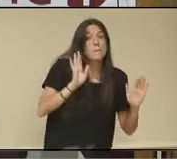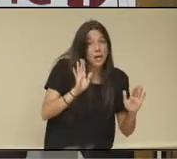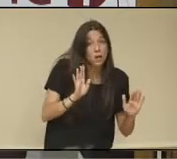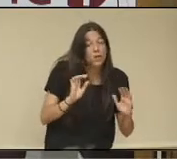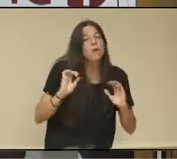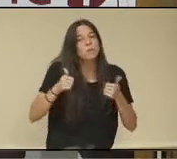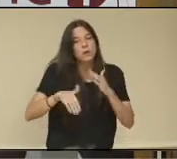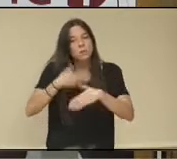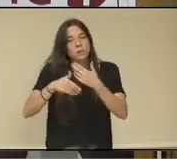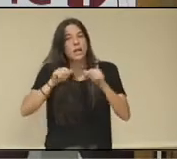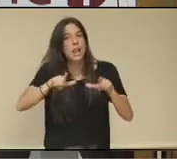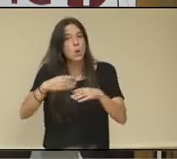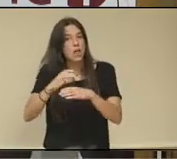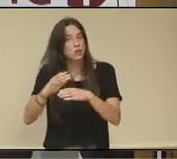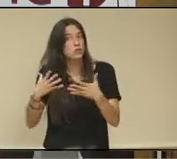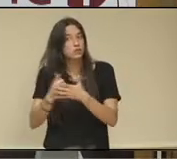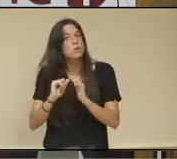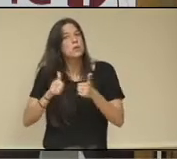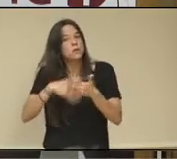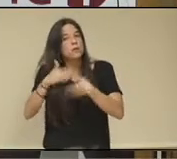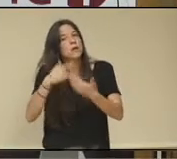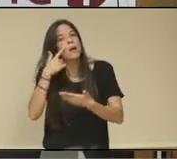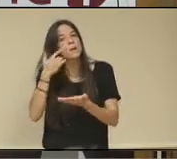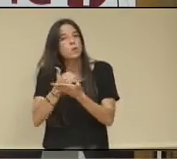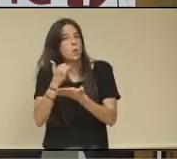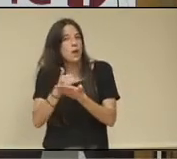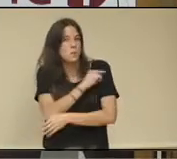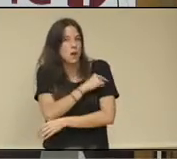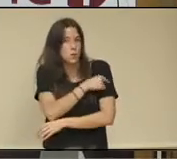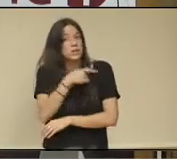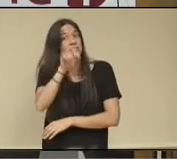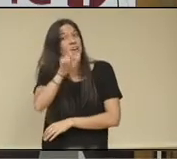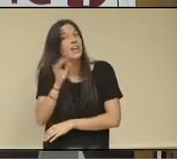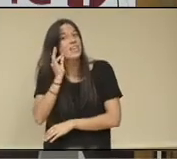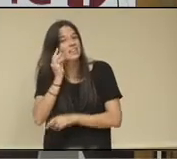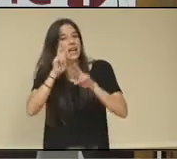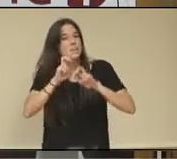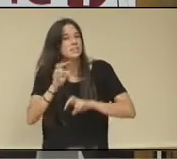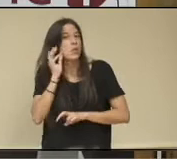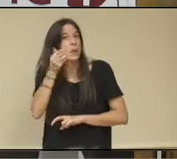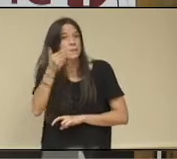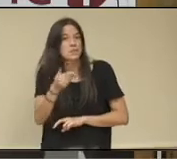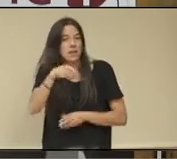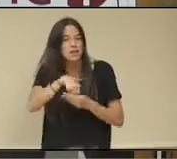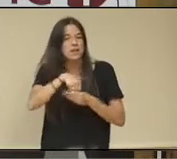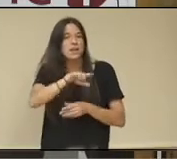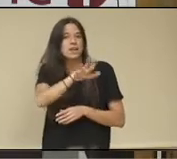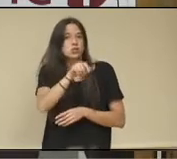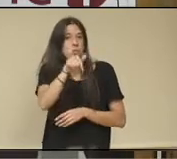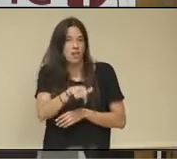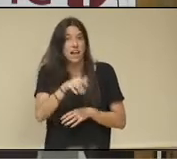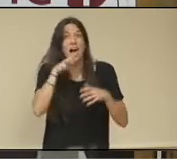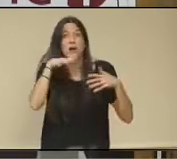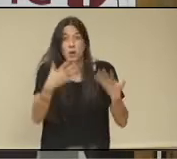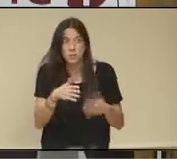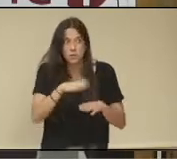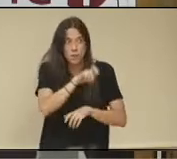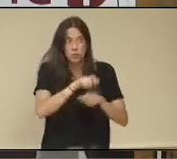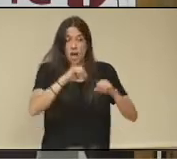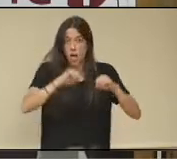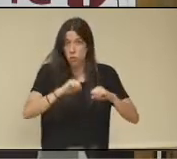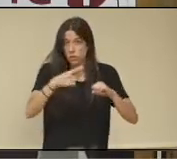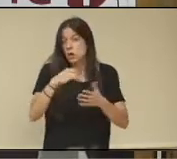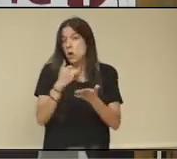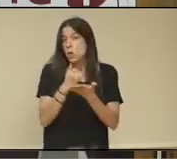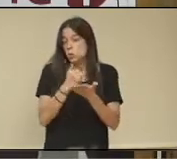los laboratorios para probar nuevas vacunas, y es la investigadora principal en Sudáfrica. Actualmente en adultos se están probando dosis